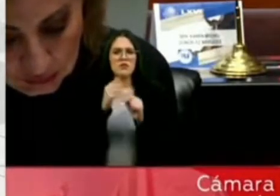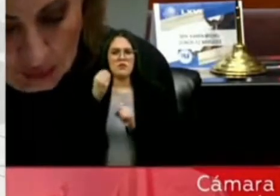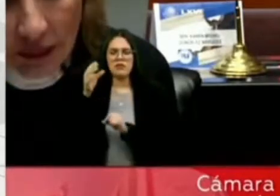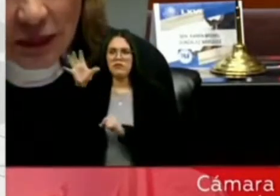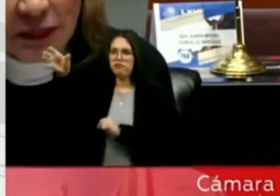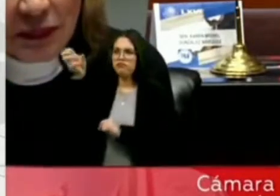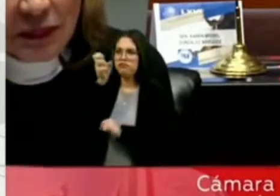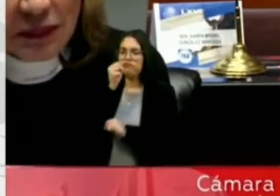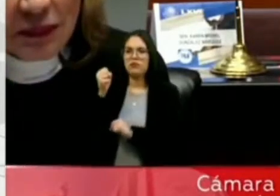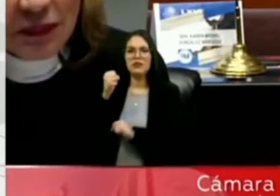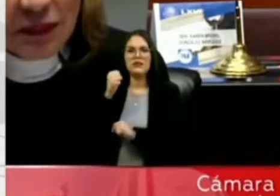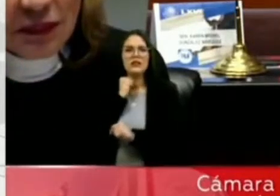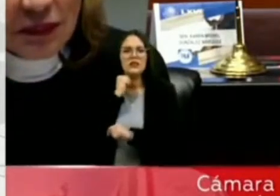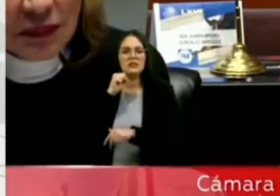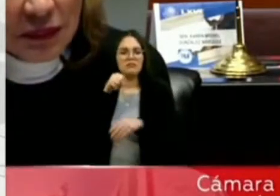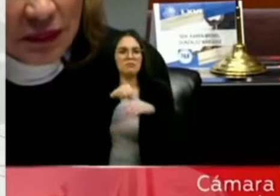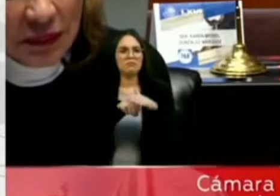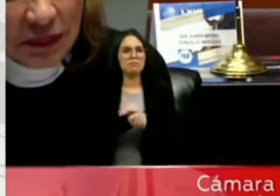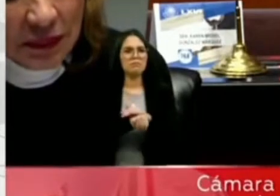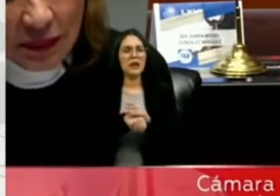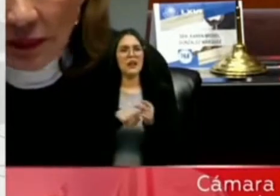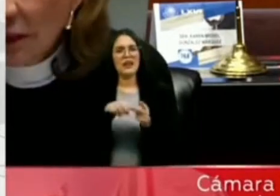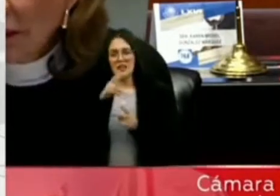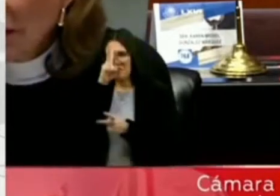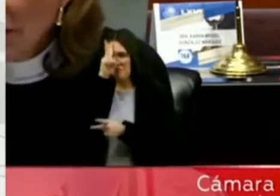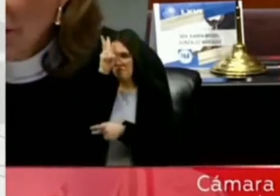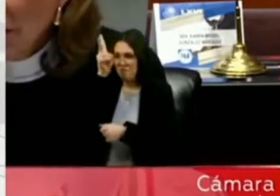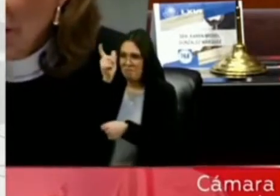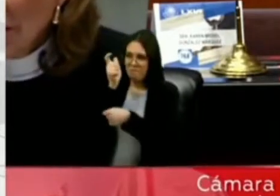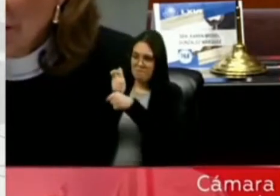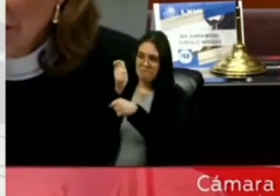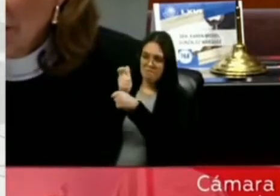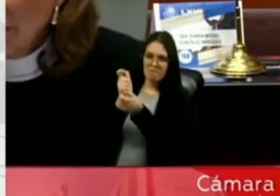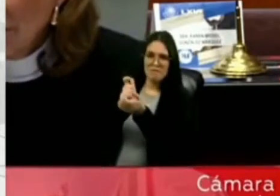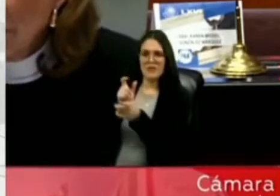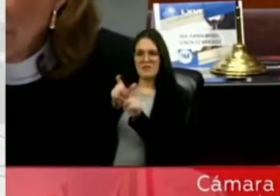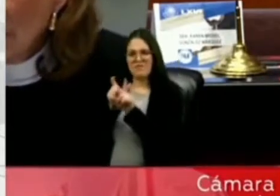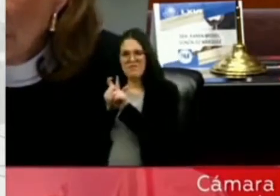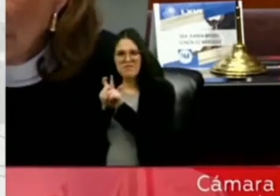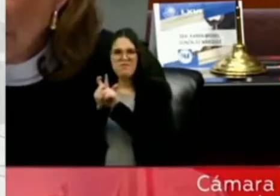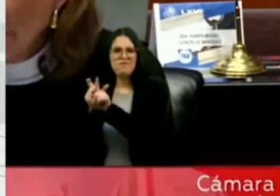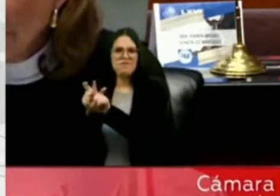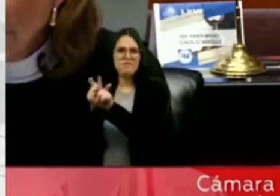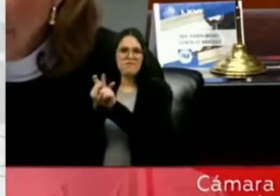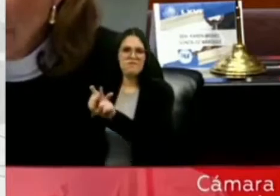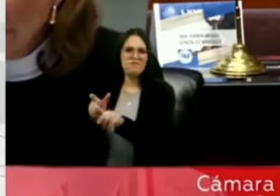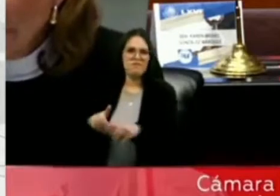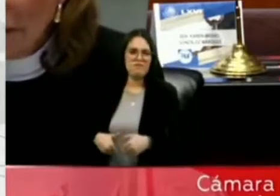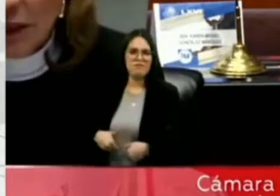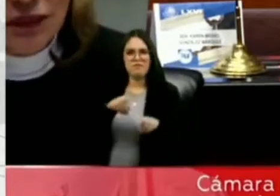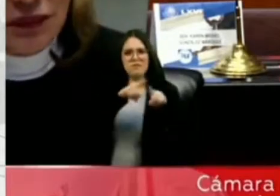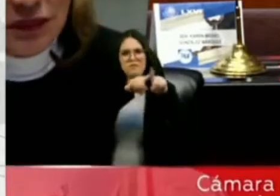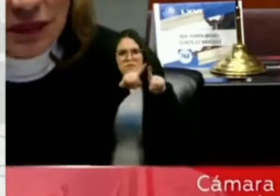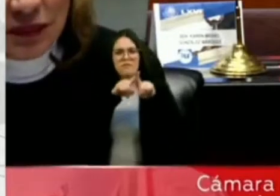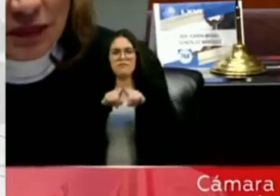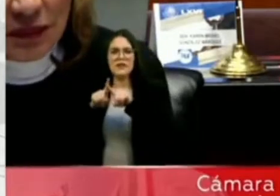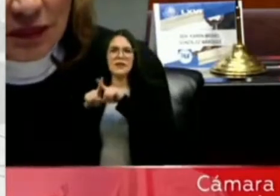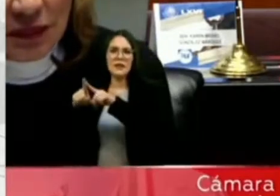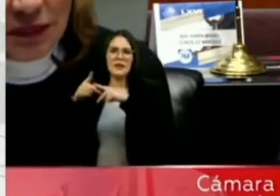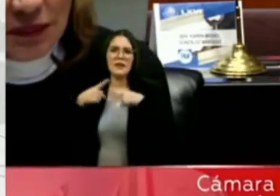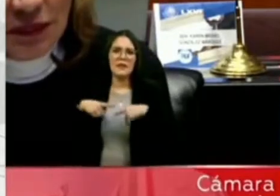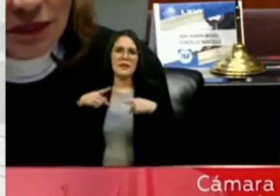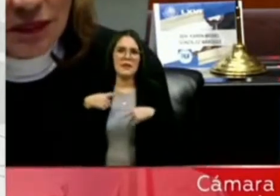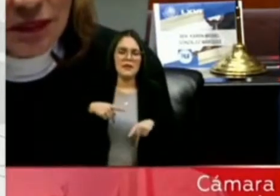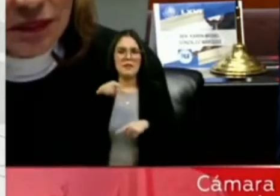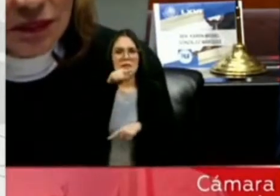detenciones, con amenazas, con persecución a varios de los